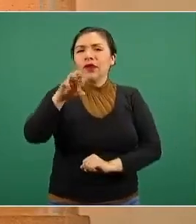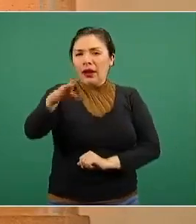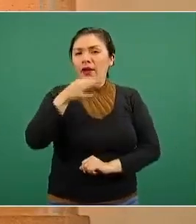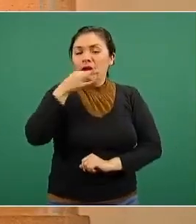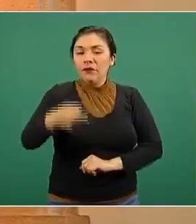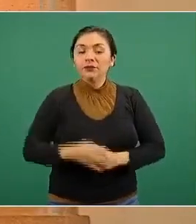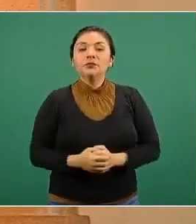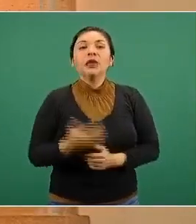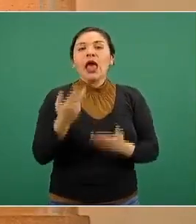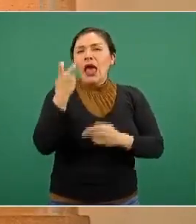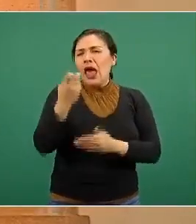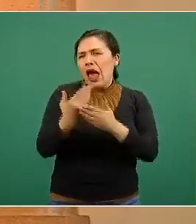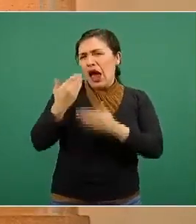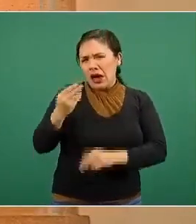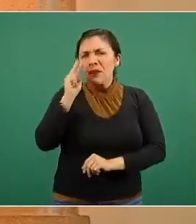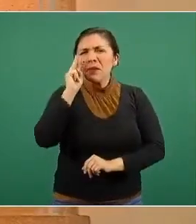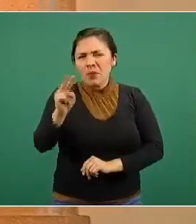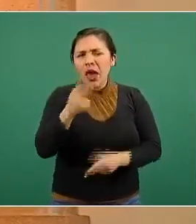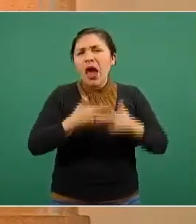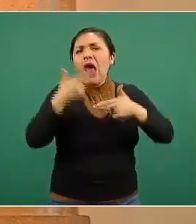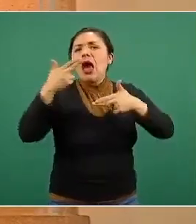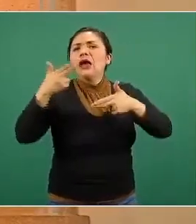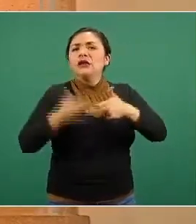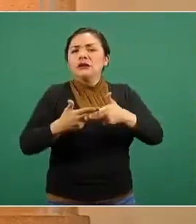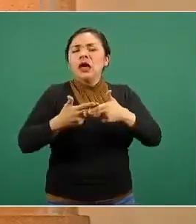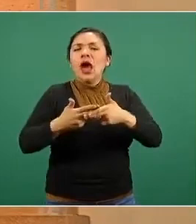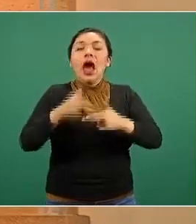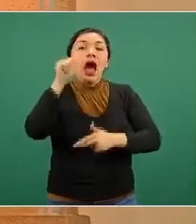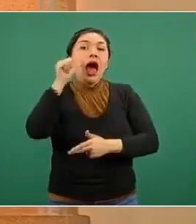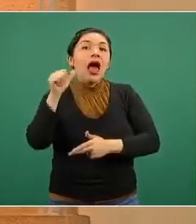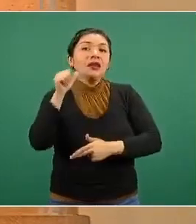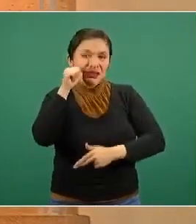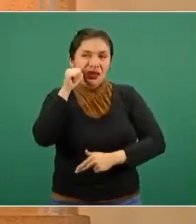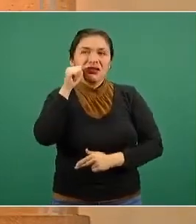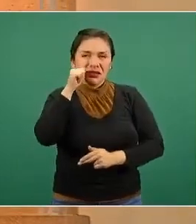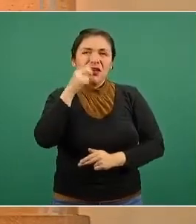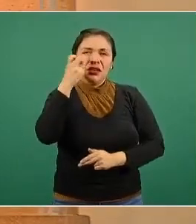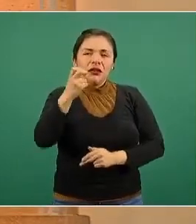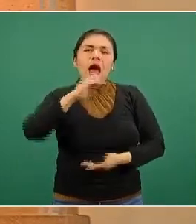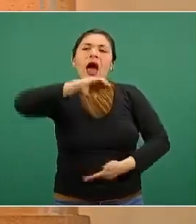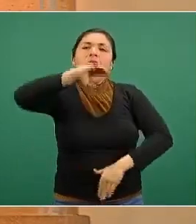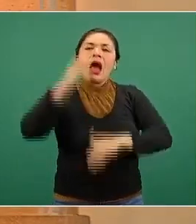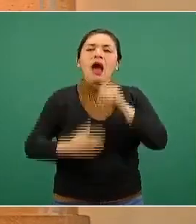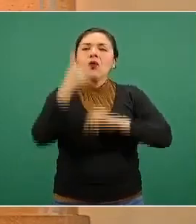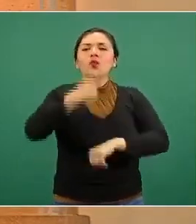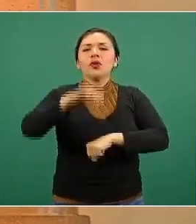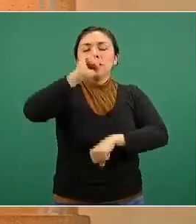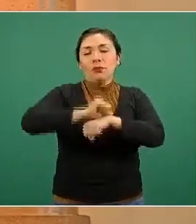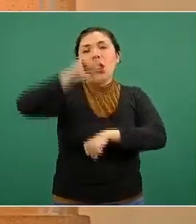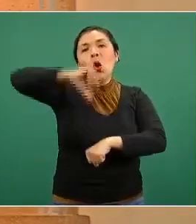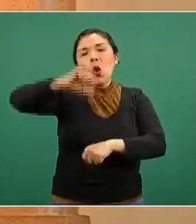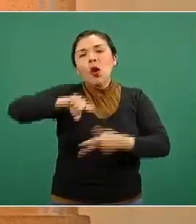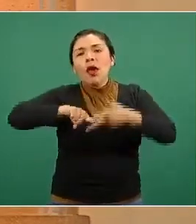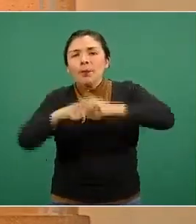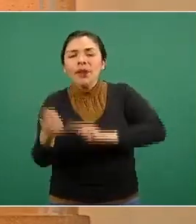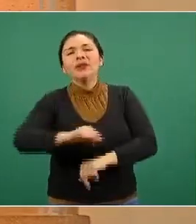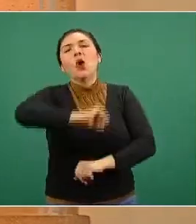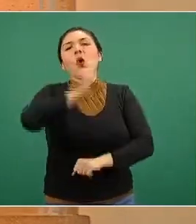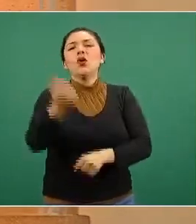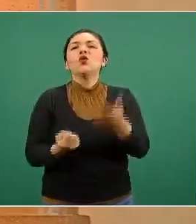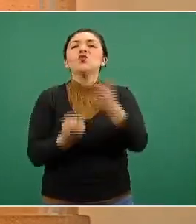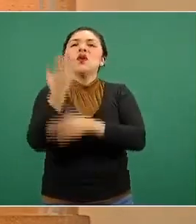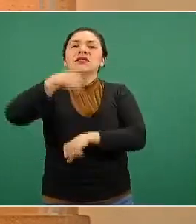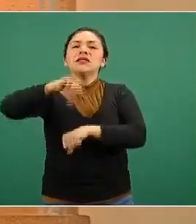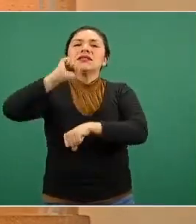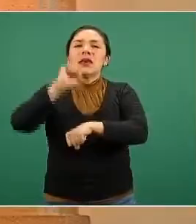Lo que habíamos estado viendo hasta el cierre del día de ayer, que es cuando cierra una semana epidemiológica, el día de hoy estamos iniciando una